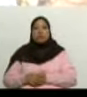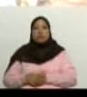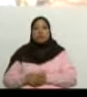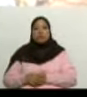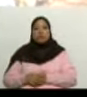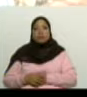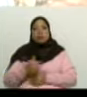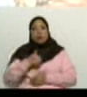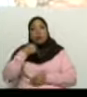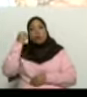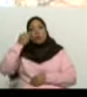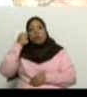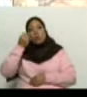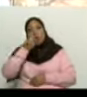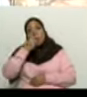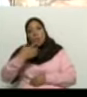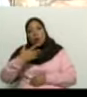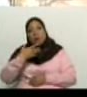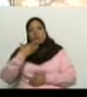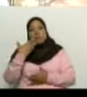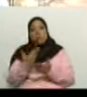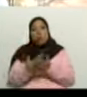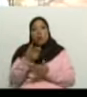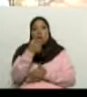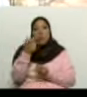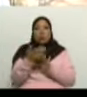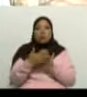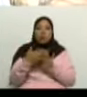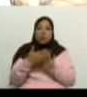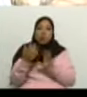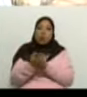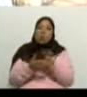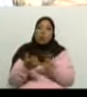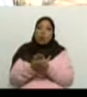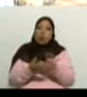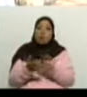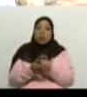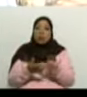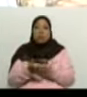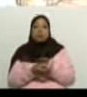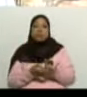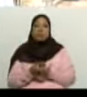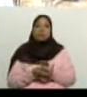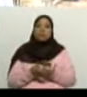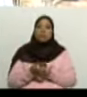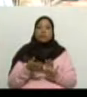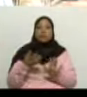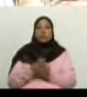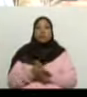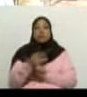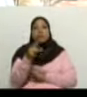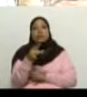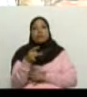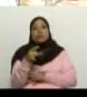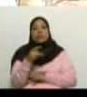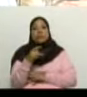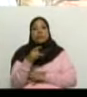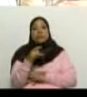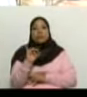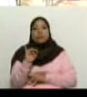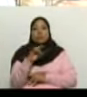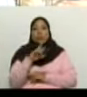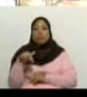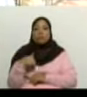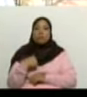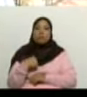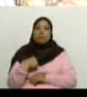Opino que es un buen programa porque da soluciones a muchas problemáticas que hay, sobre todo en nuestras